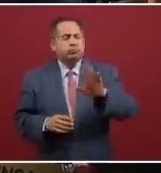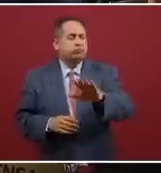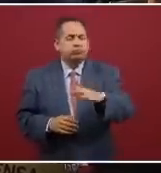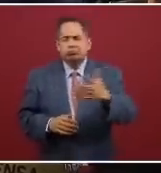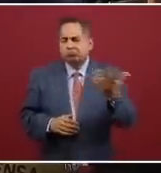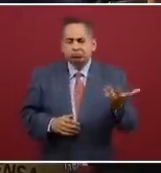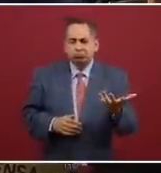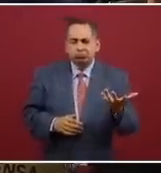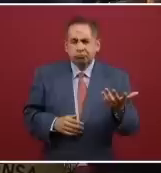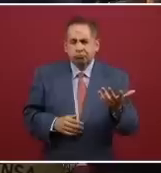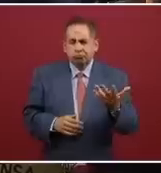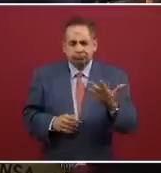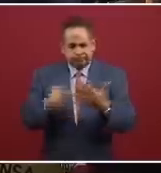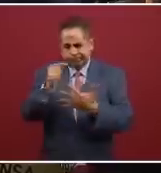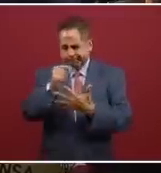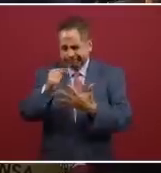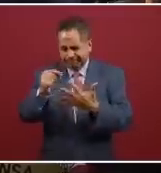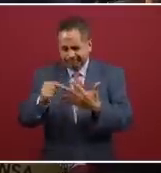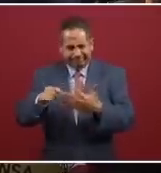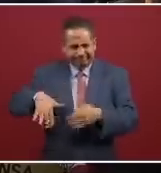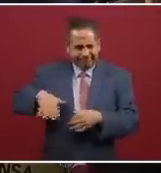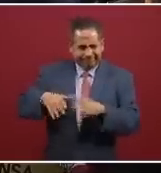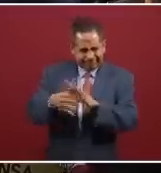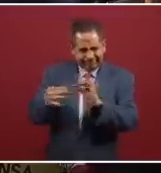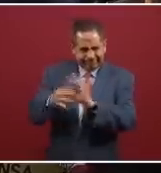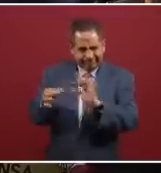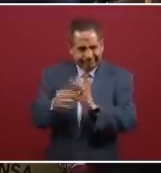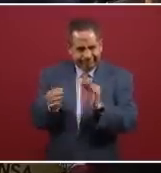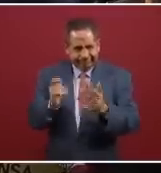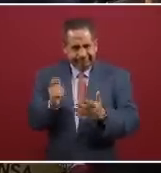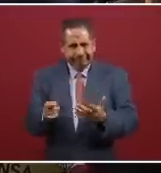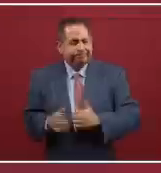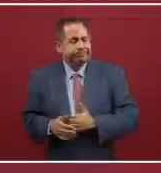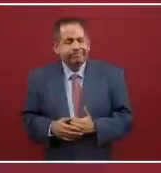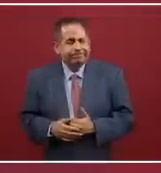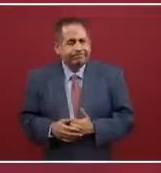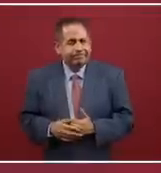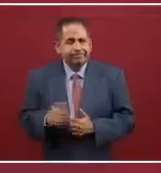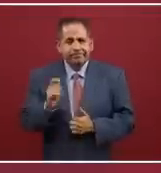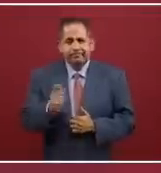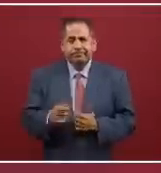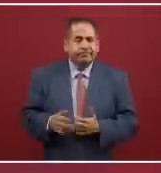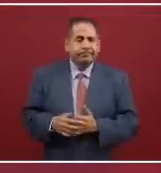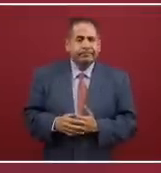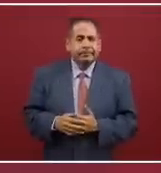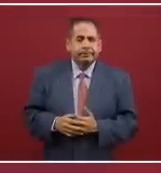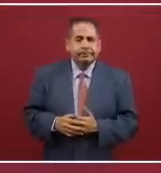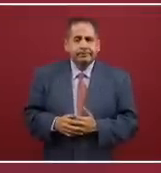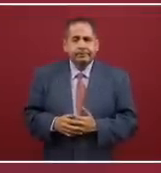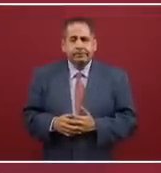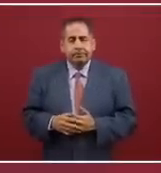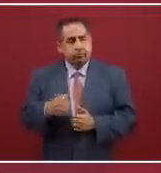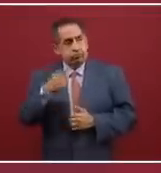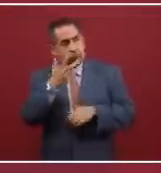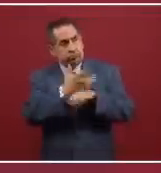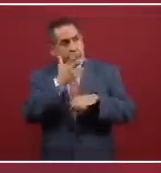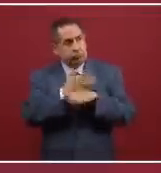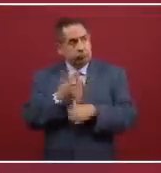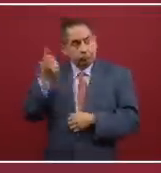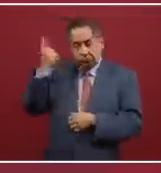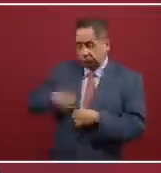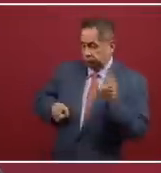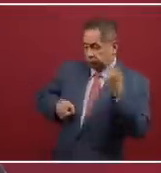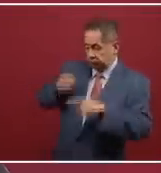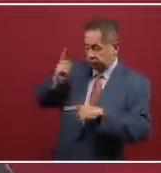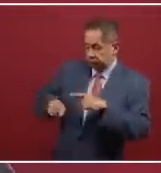pero que todo esto que se está haciendo no es algo que nos está dictando eeuu